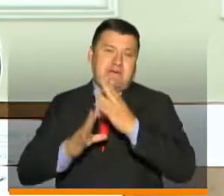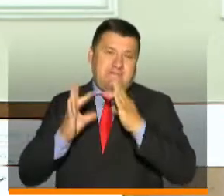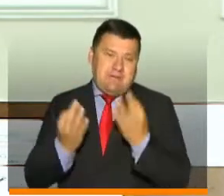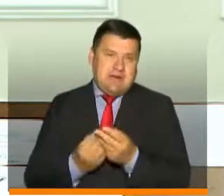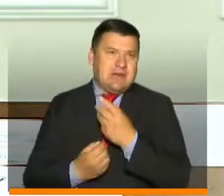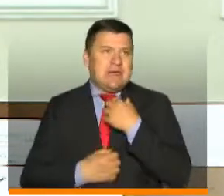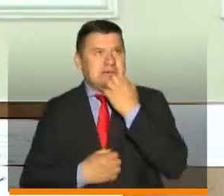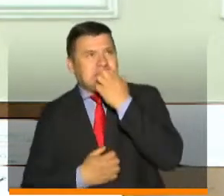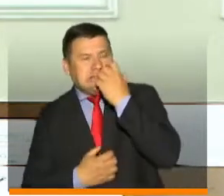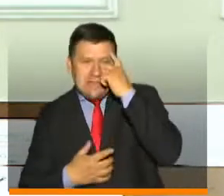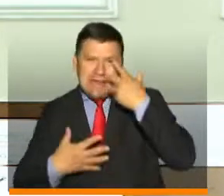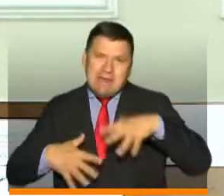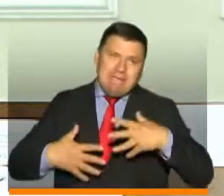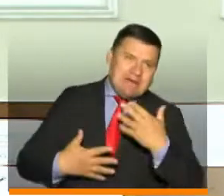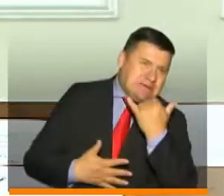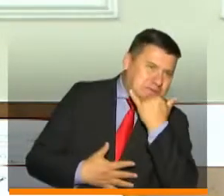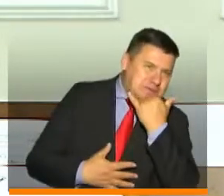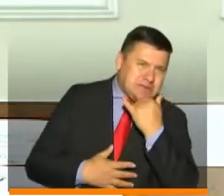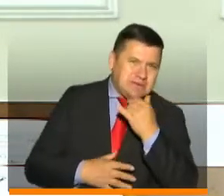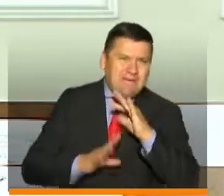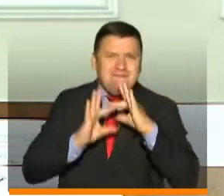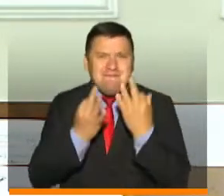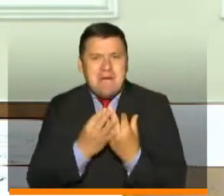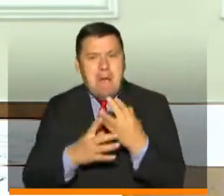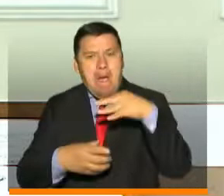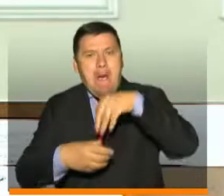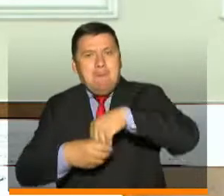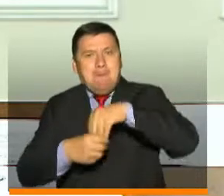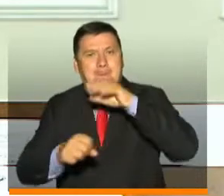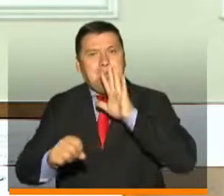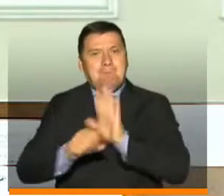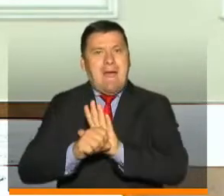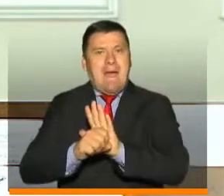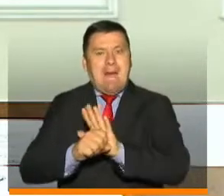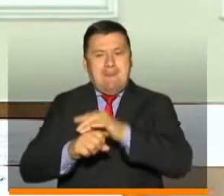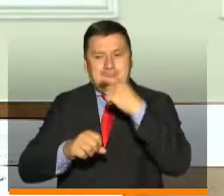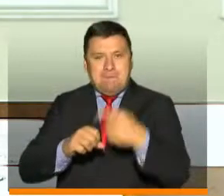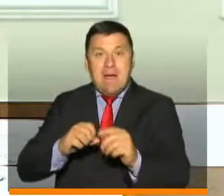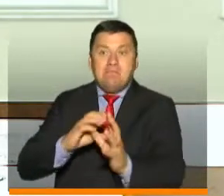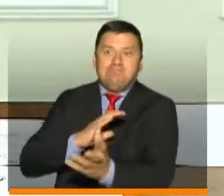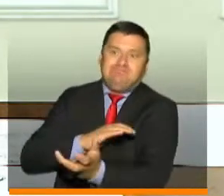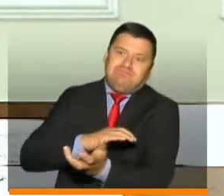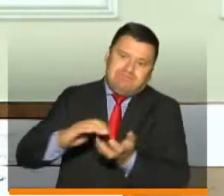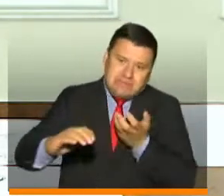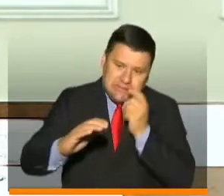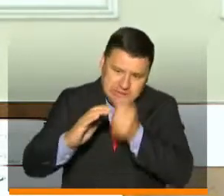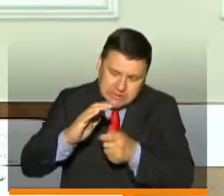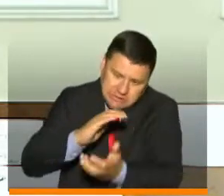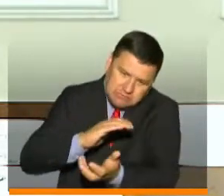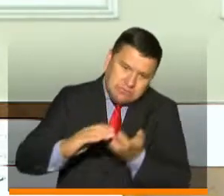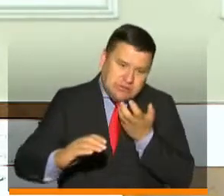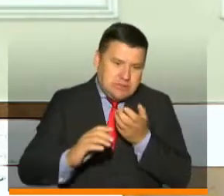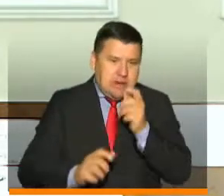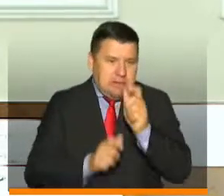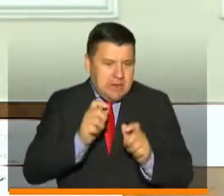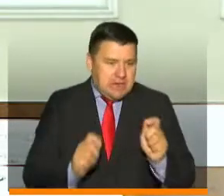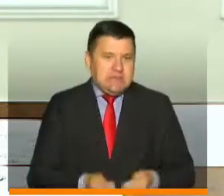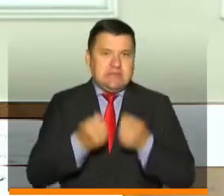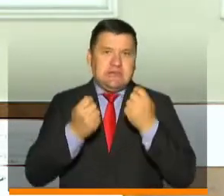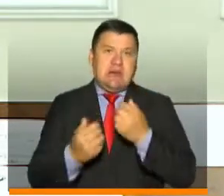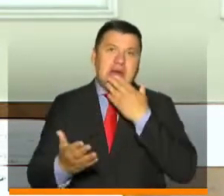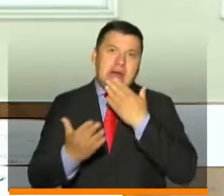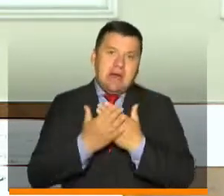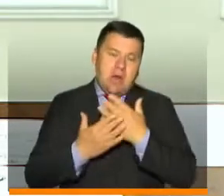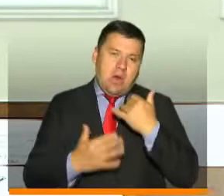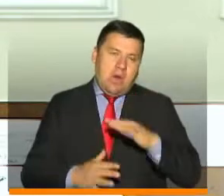estuvieron muy nerviosas esta tarde frente a sus seres queridos, que aquí estamos nosotros también dándoles gracias a nuestros héroes